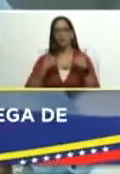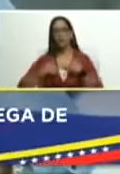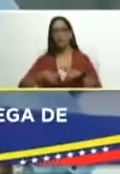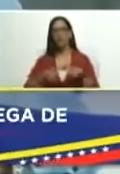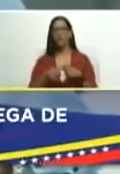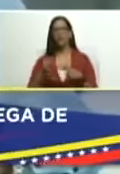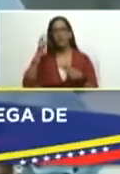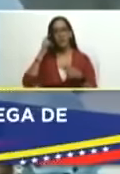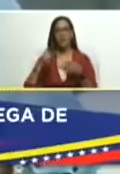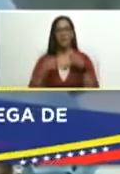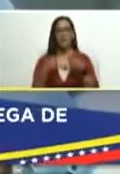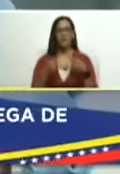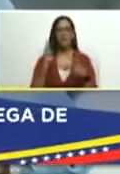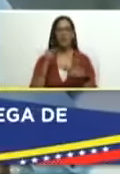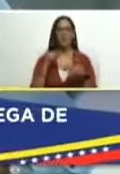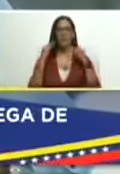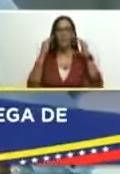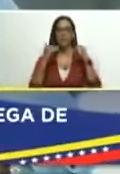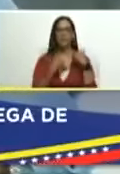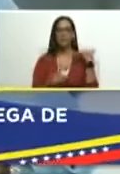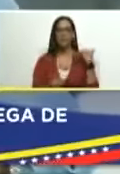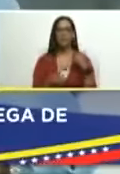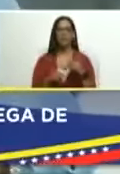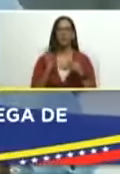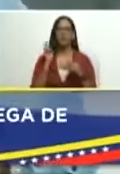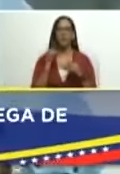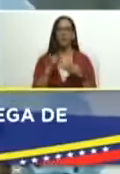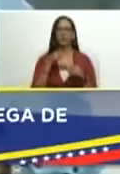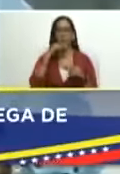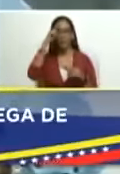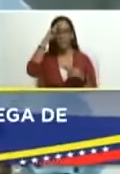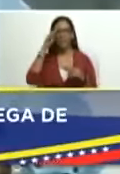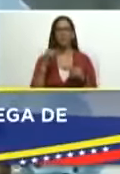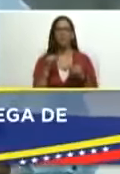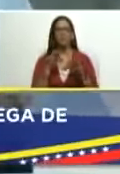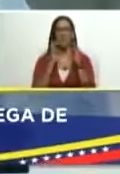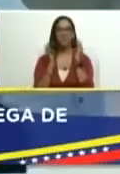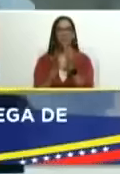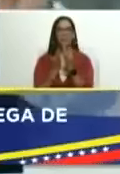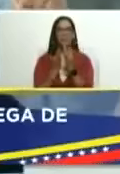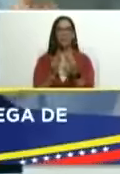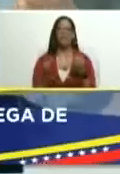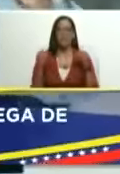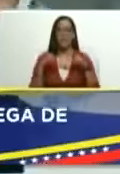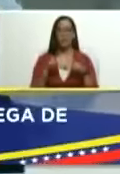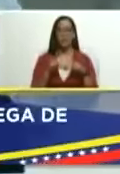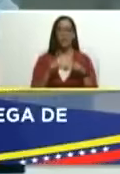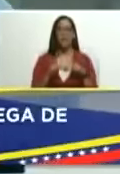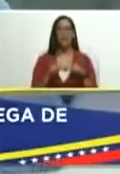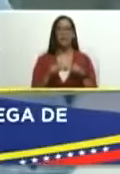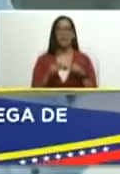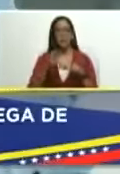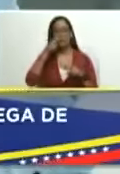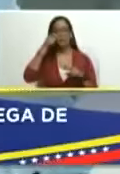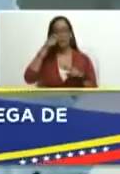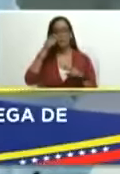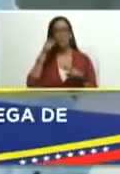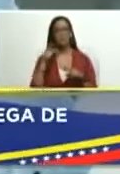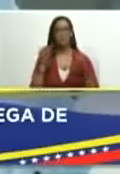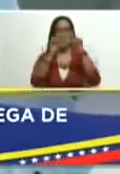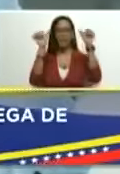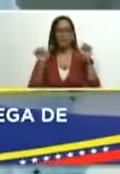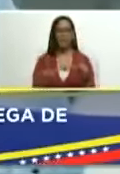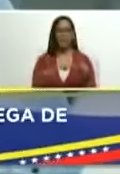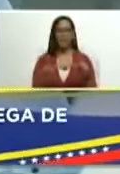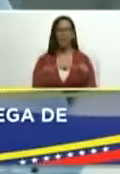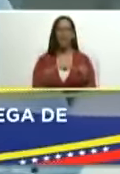día a día usted, mi comandante presidente, se convierte en padre adoptivo de esa familia, incluso hasta el punto de supervisar a través del sistema